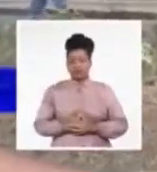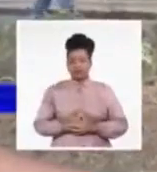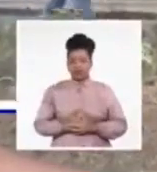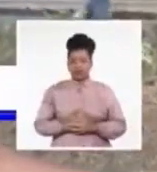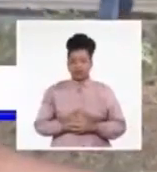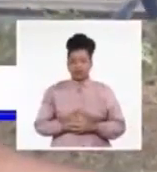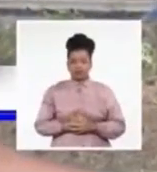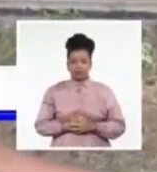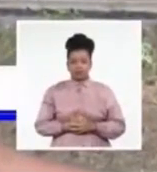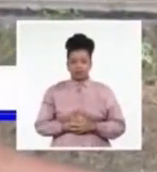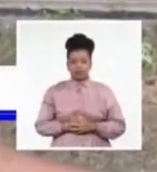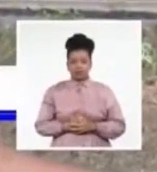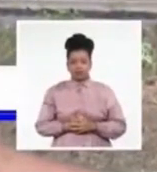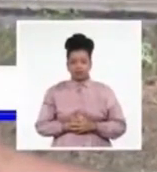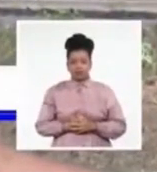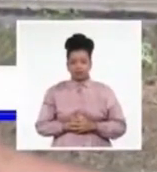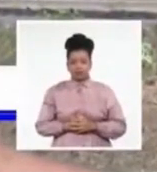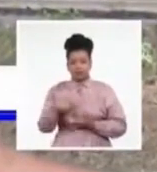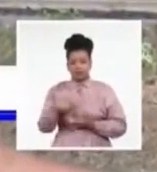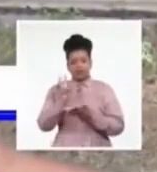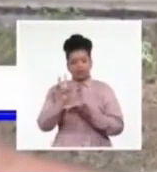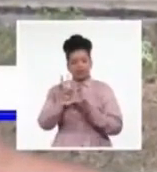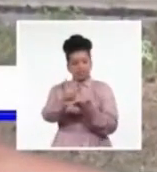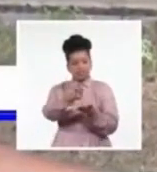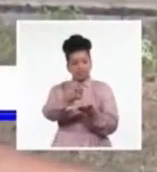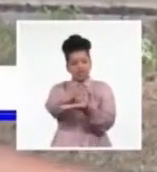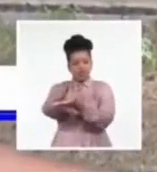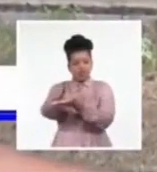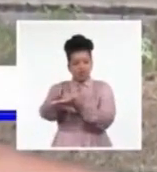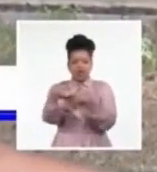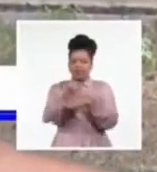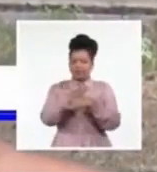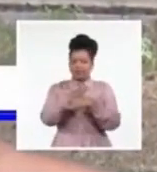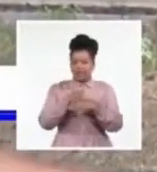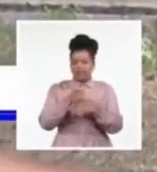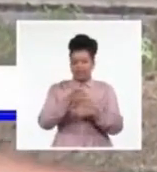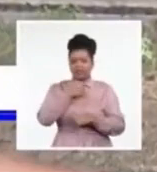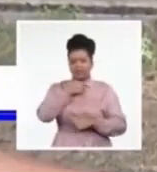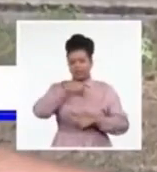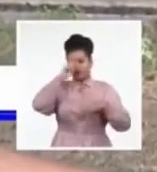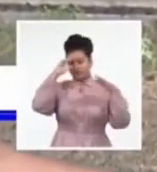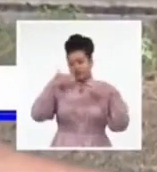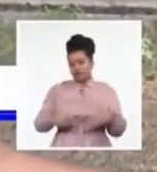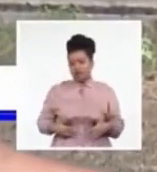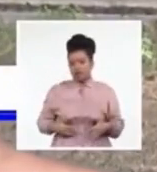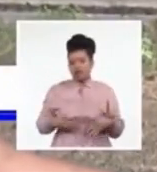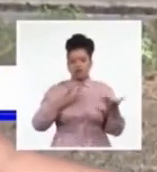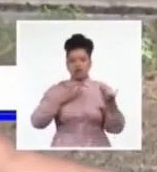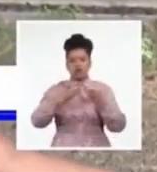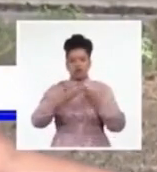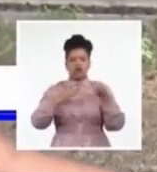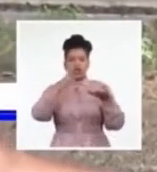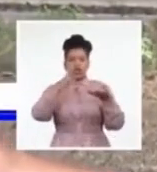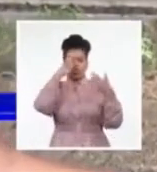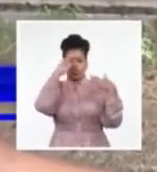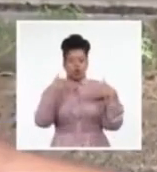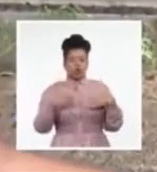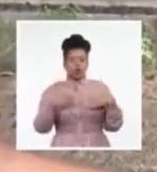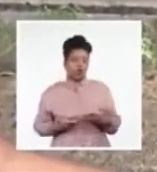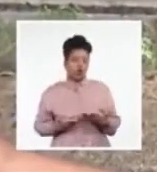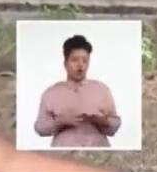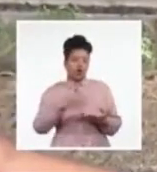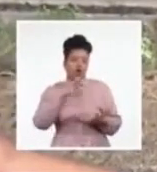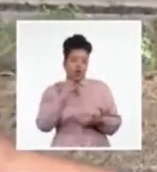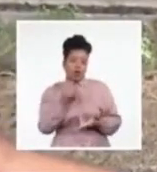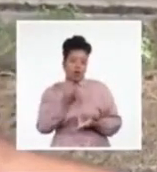verdad es que vuelvo para atrás, porque son muy cínicos, realmente todo lo que dicen evidentemente es una mentira, o sea, no es que a esta hora ellos tengan falta de